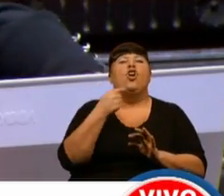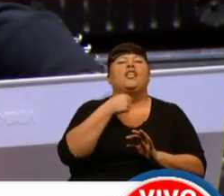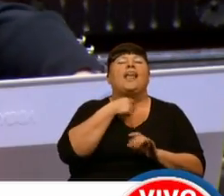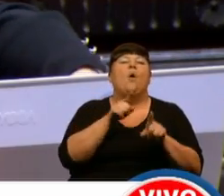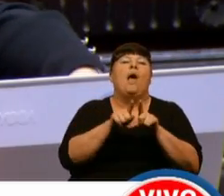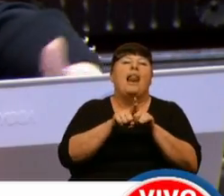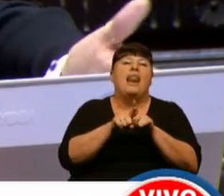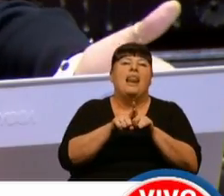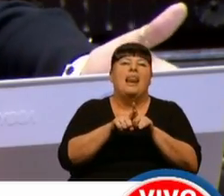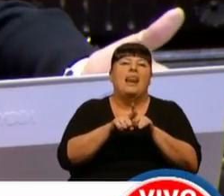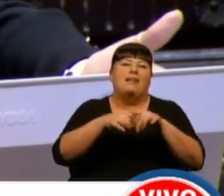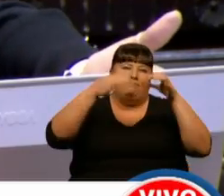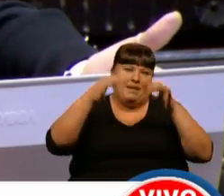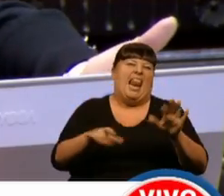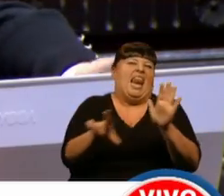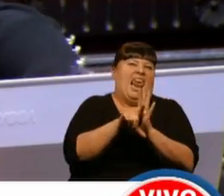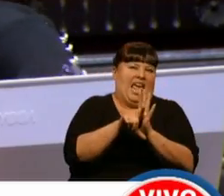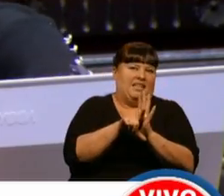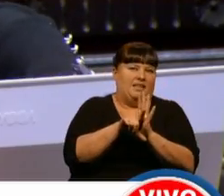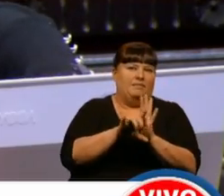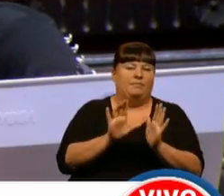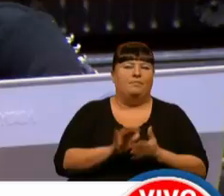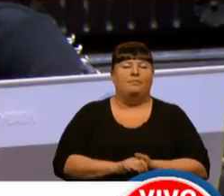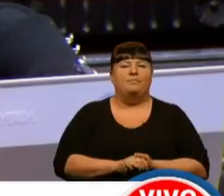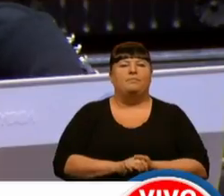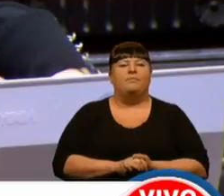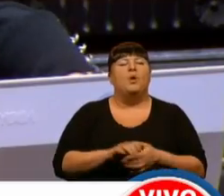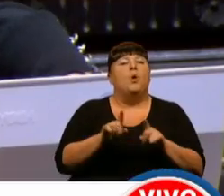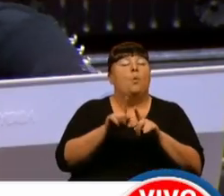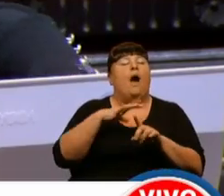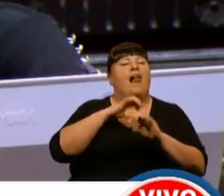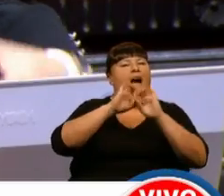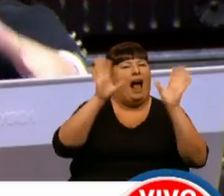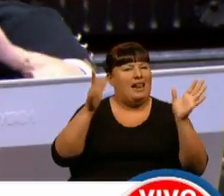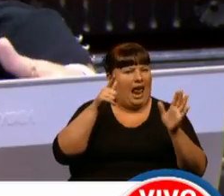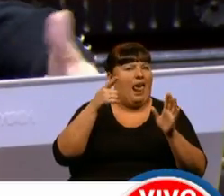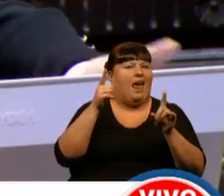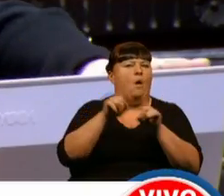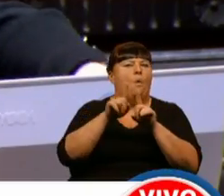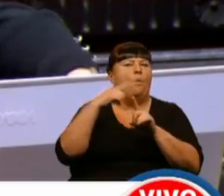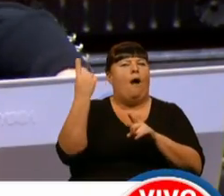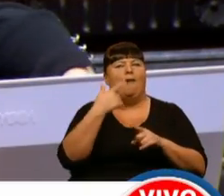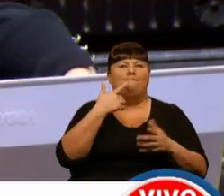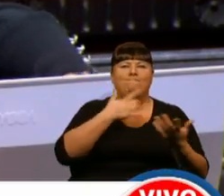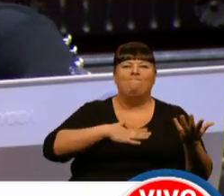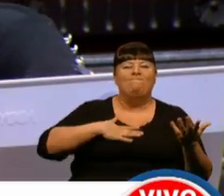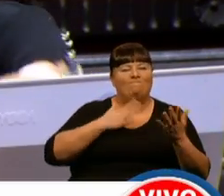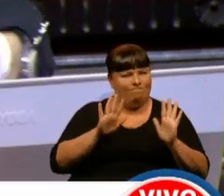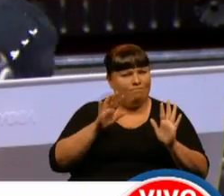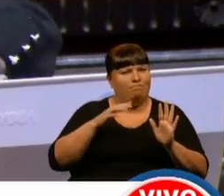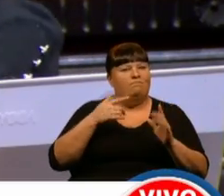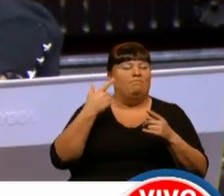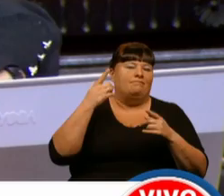dar el carácter de ley algo que para aclarar ya que se ha generado también mucha inquietud y